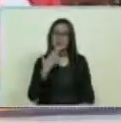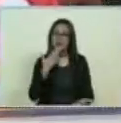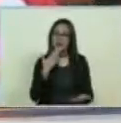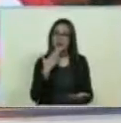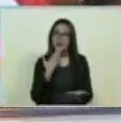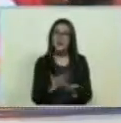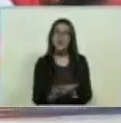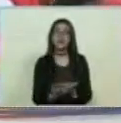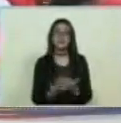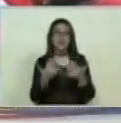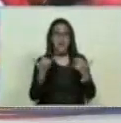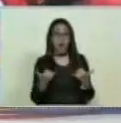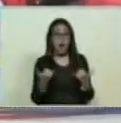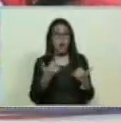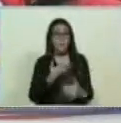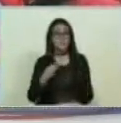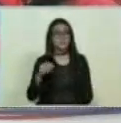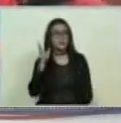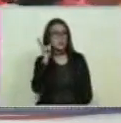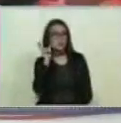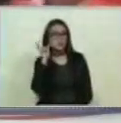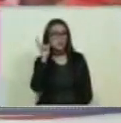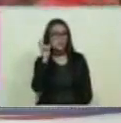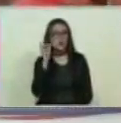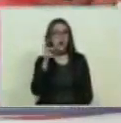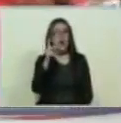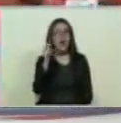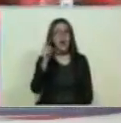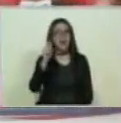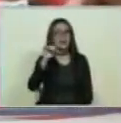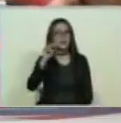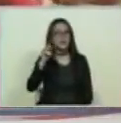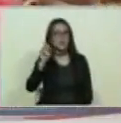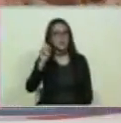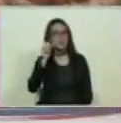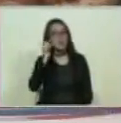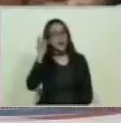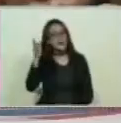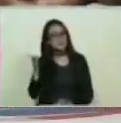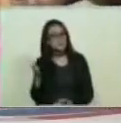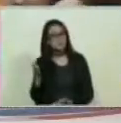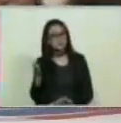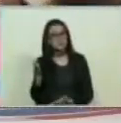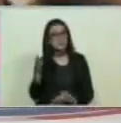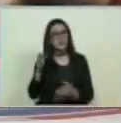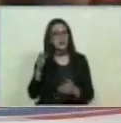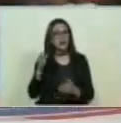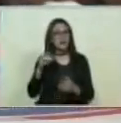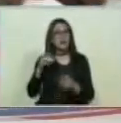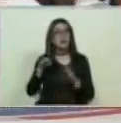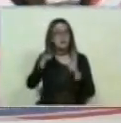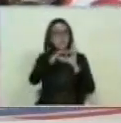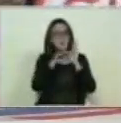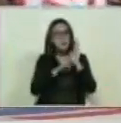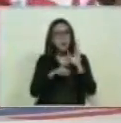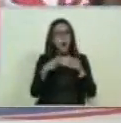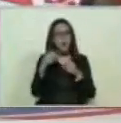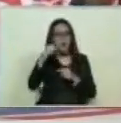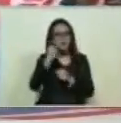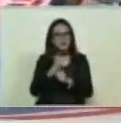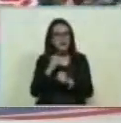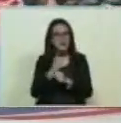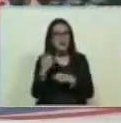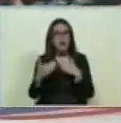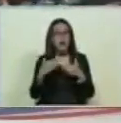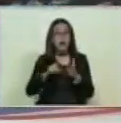Gracias. Ahora, presidente, vamos a escuchar a Katiuska para que nos haga el balance de todo lo que se ha atendido aquí, cómo ha sido la jornada